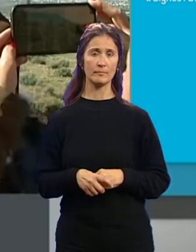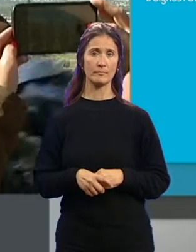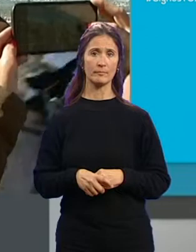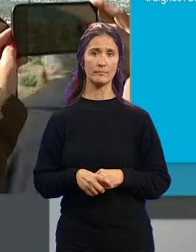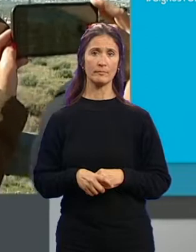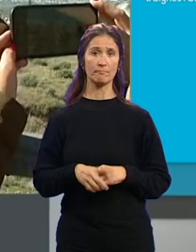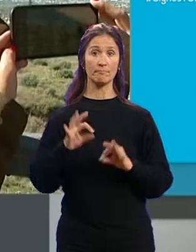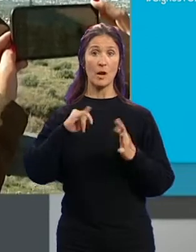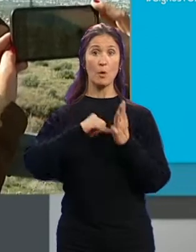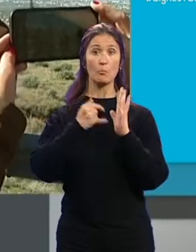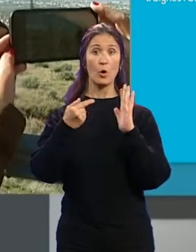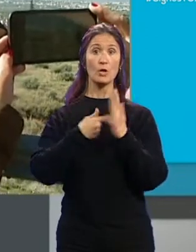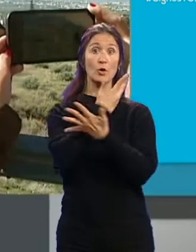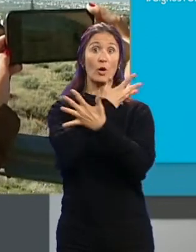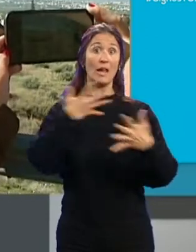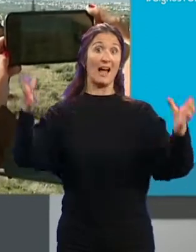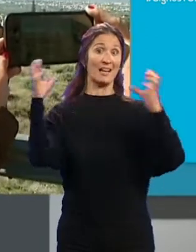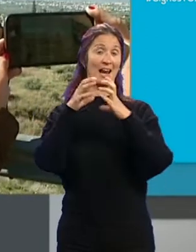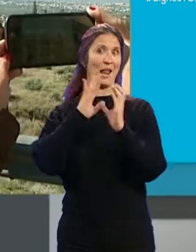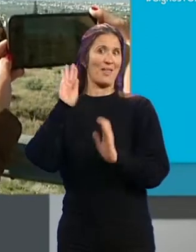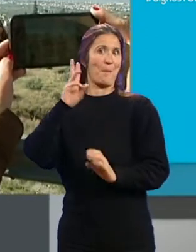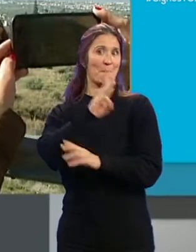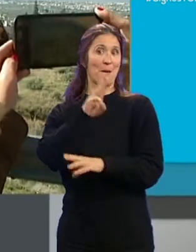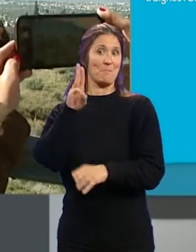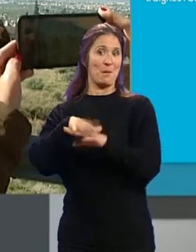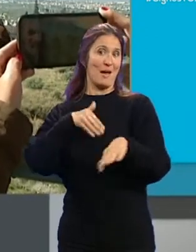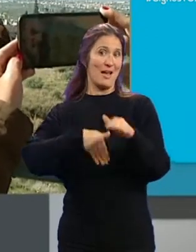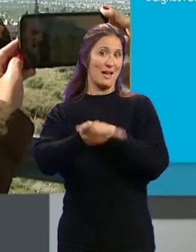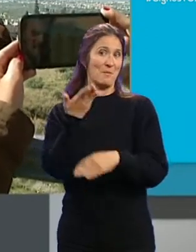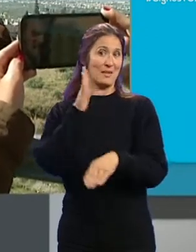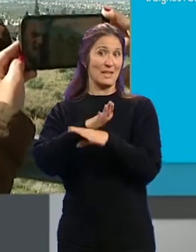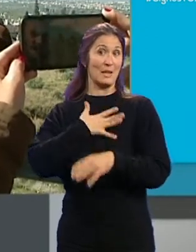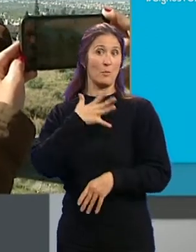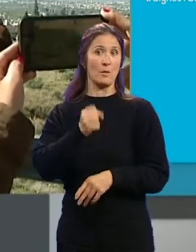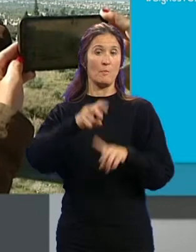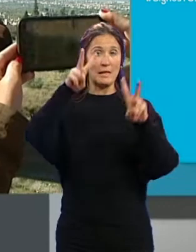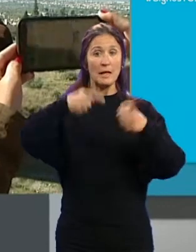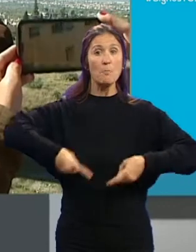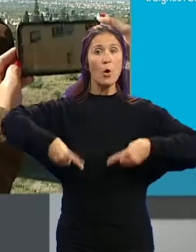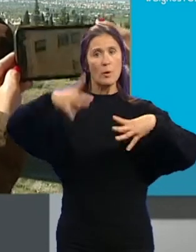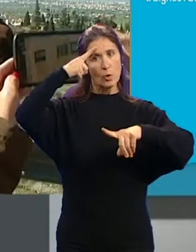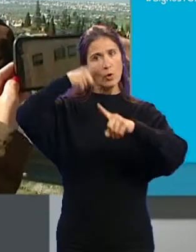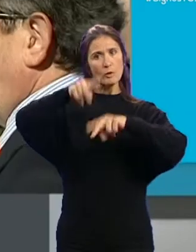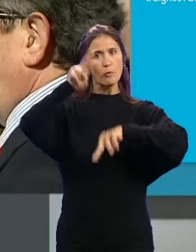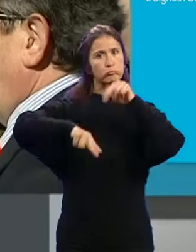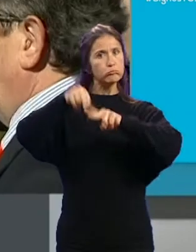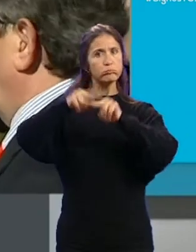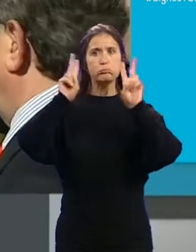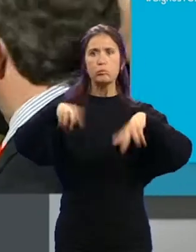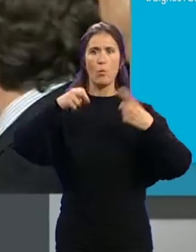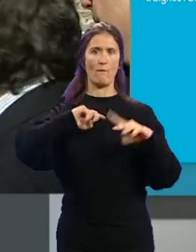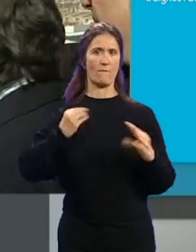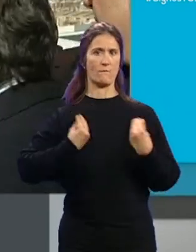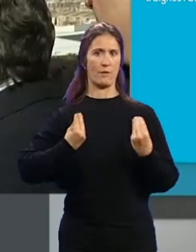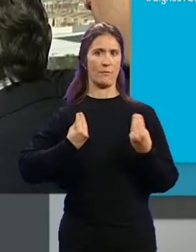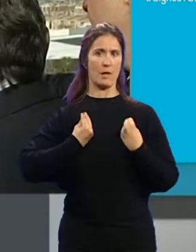El proyecto de la Gran Granada del Partido Popular para las Municipales... ...lleva en materia de urbanismo la construcción de nuevas viviendas...